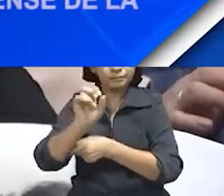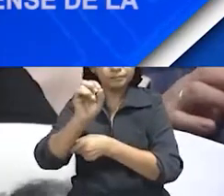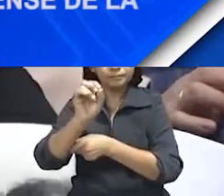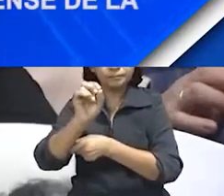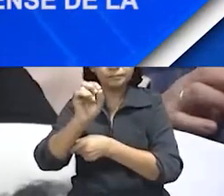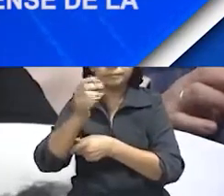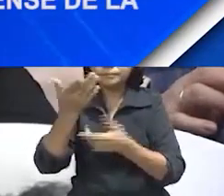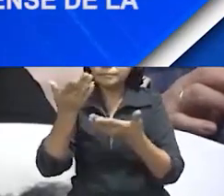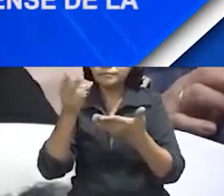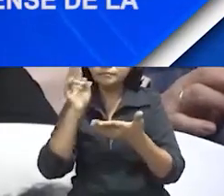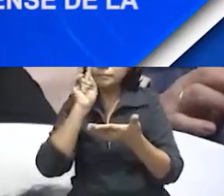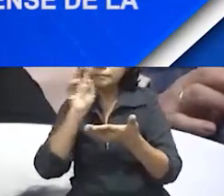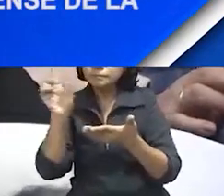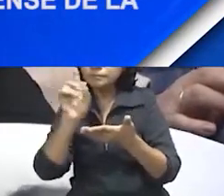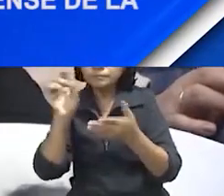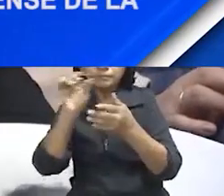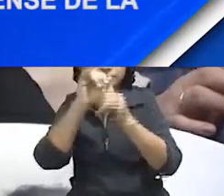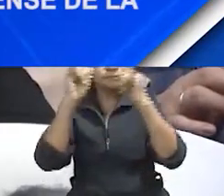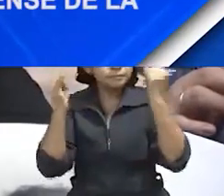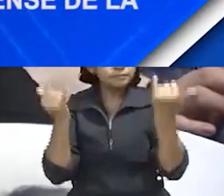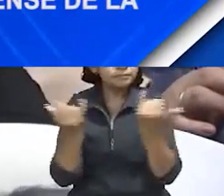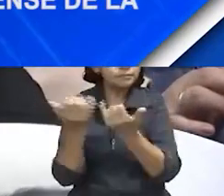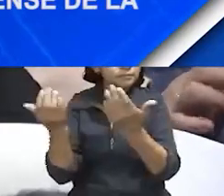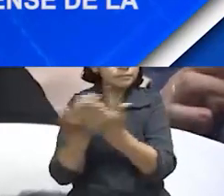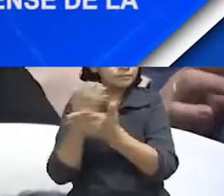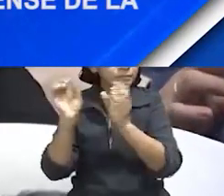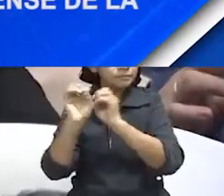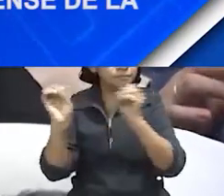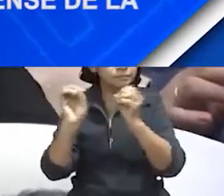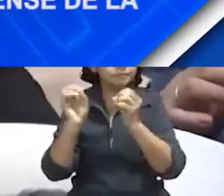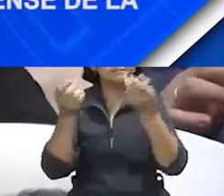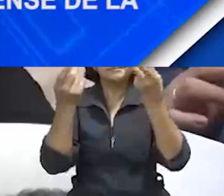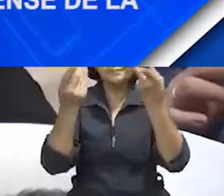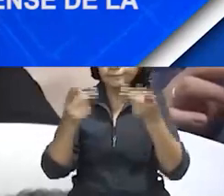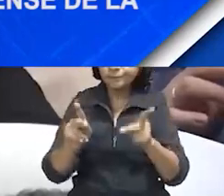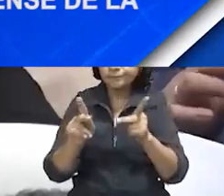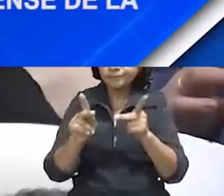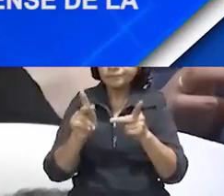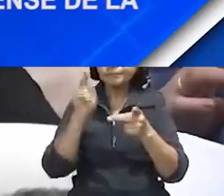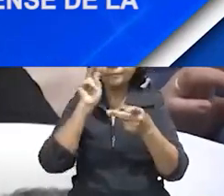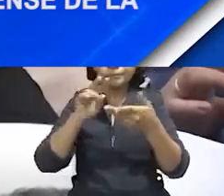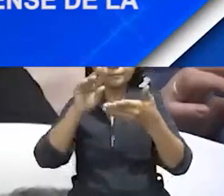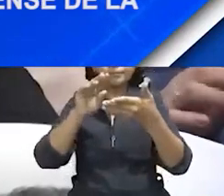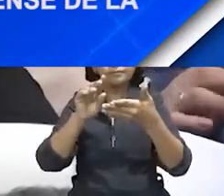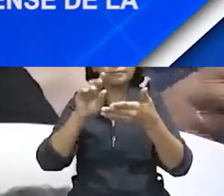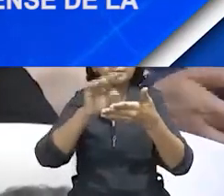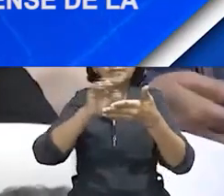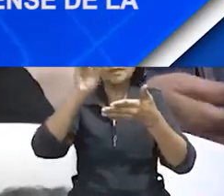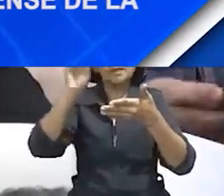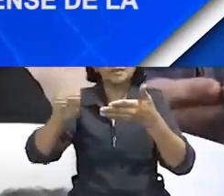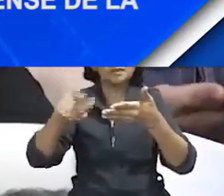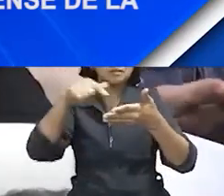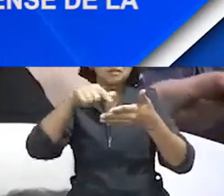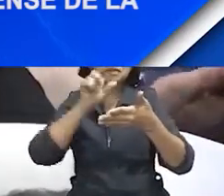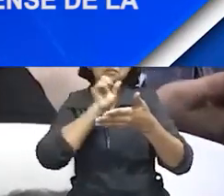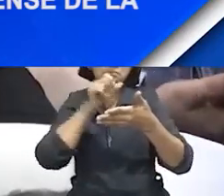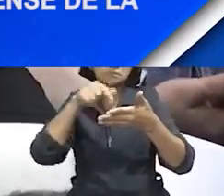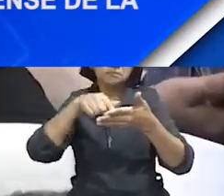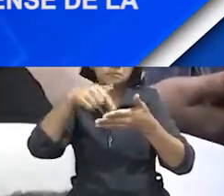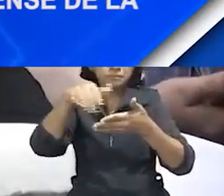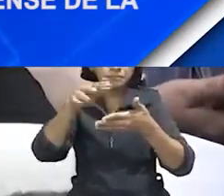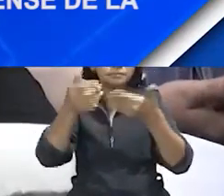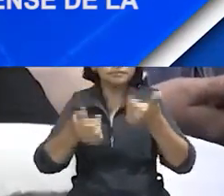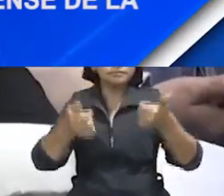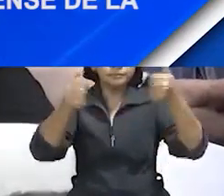se identificaron instrumentos internacionales, sin embargo, se eliminó uno que